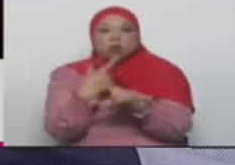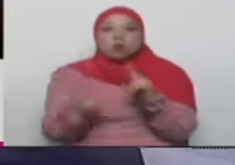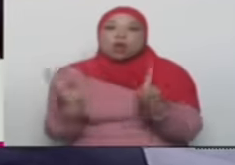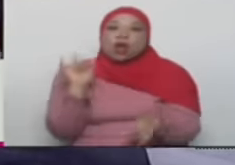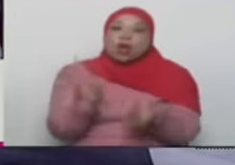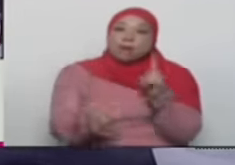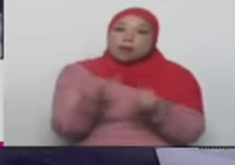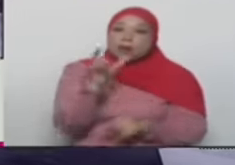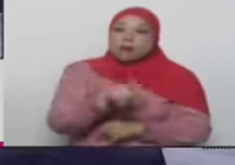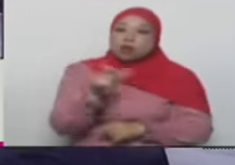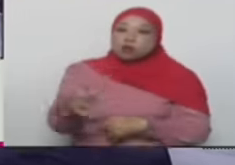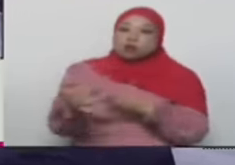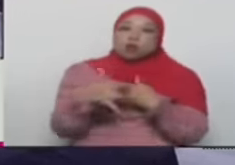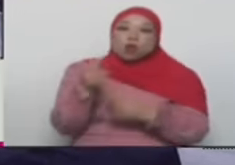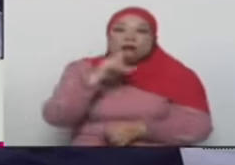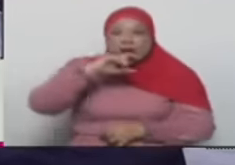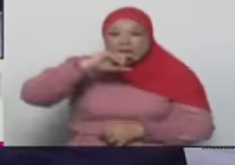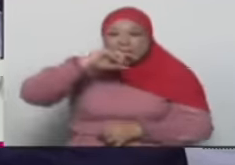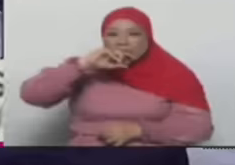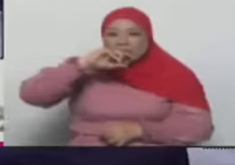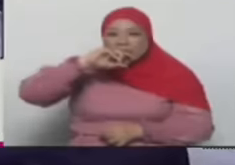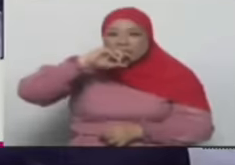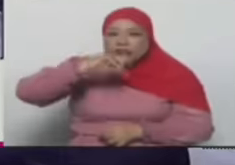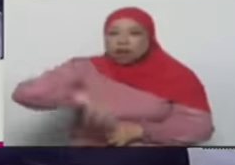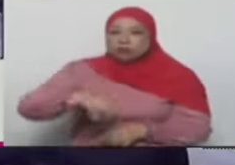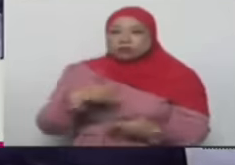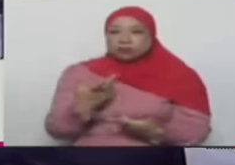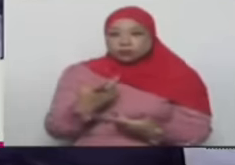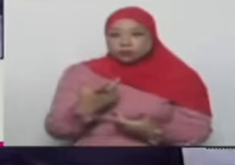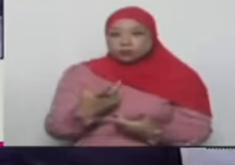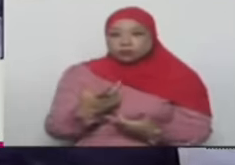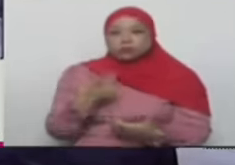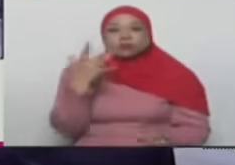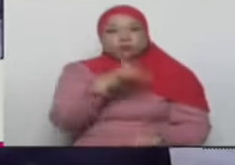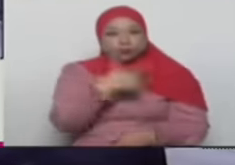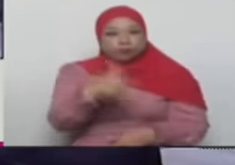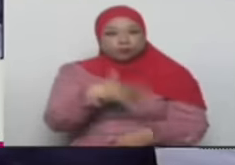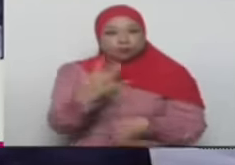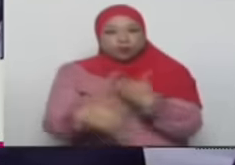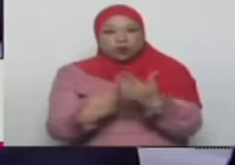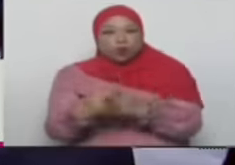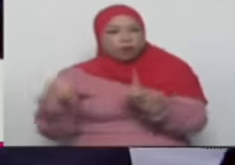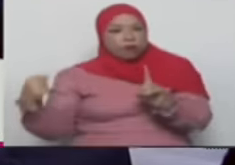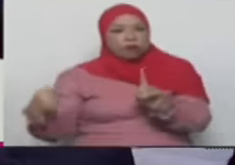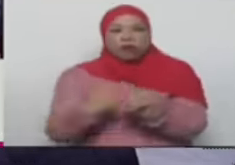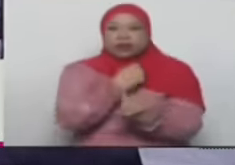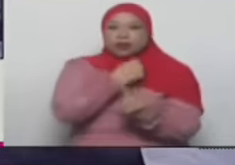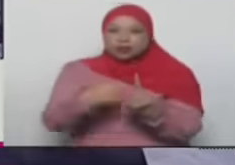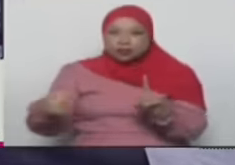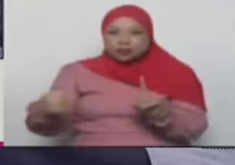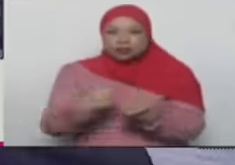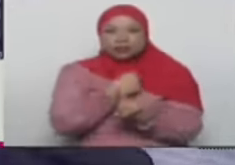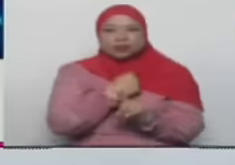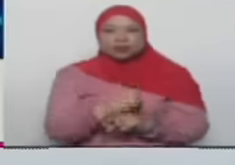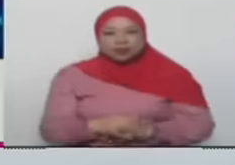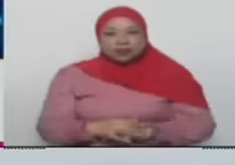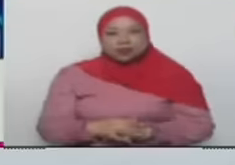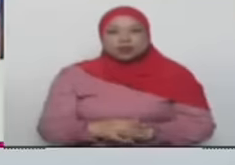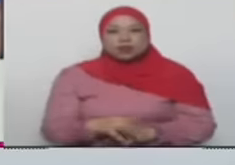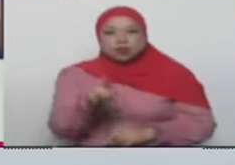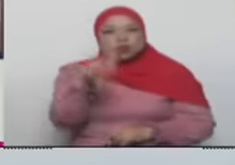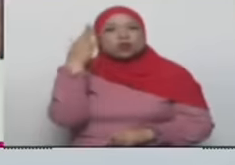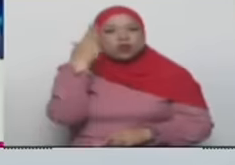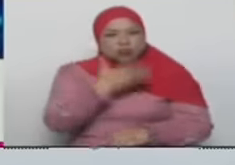Hay gente que fue tocada por el odio, por la intolerancia, y los han llevado inclusive a la violencia, pero eso se